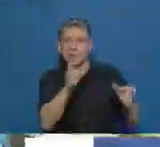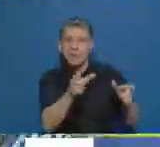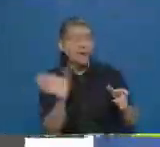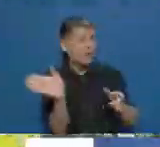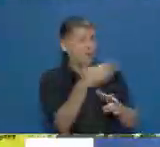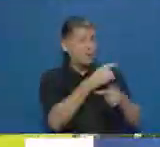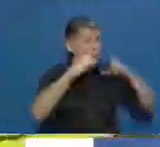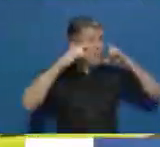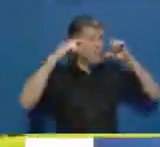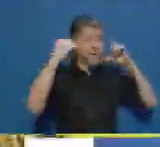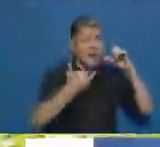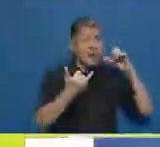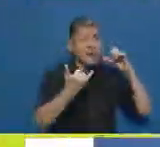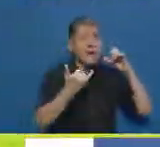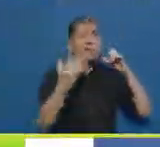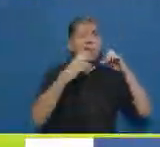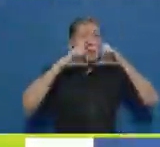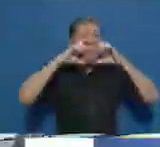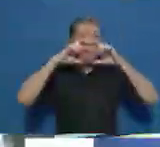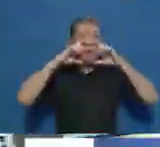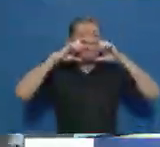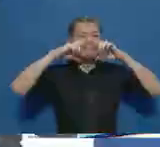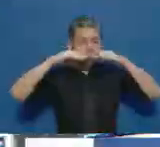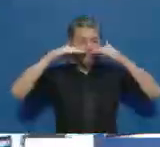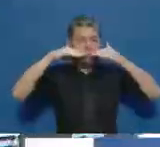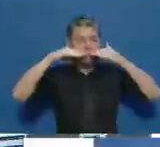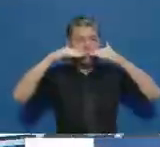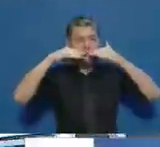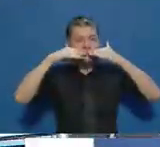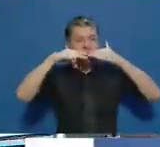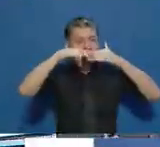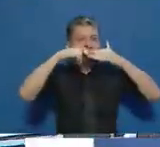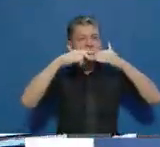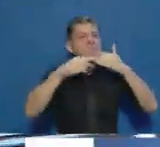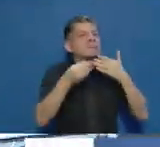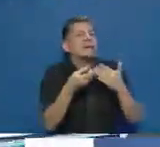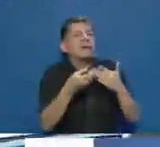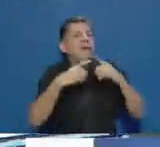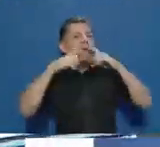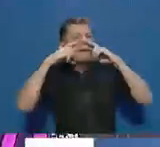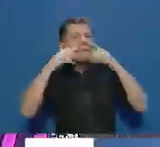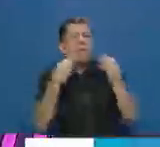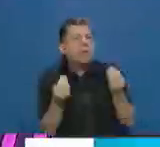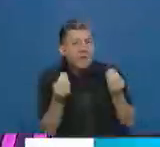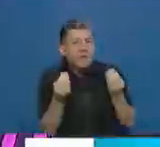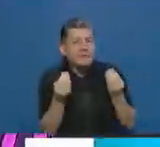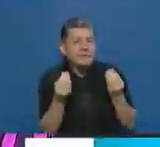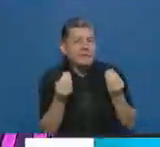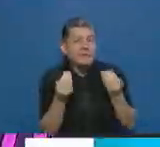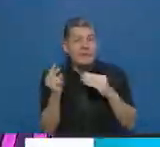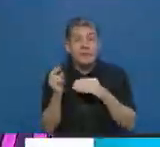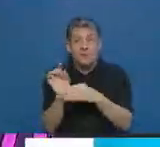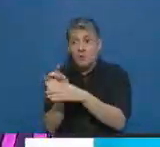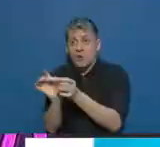con tapaboca, pero muchos lo usan debajo de la nariz. Sí, queda la nariz. ¿Cuál es la función del tapaboca? Sí, tapar todo lo que tiene que ver con... La función es no